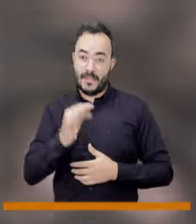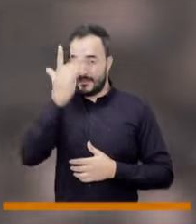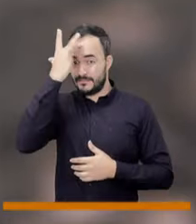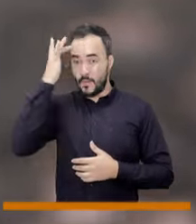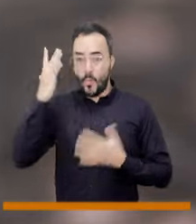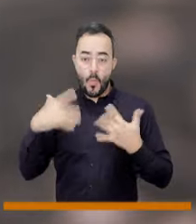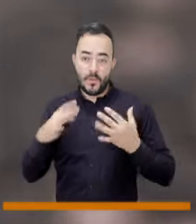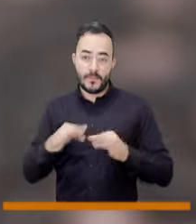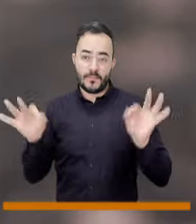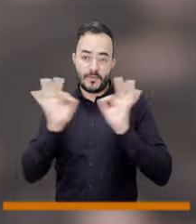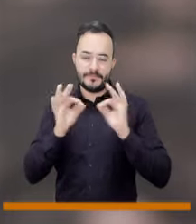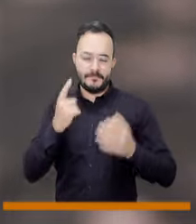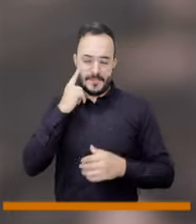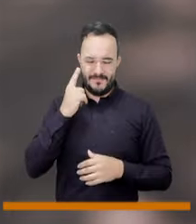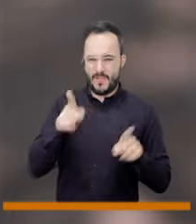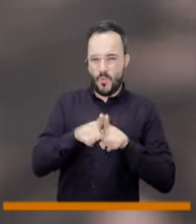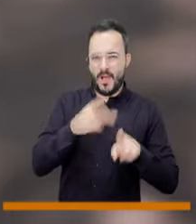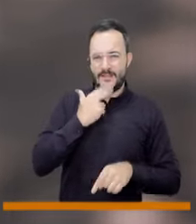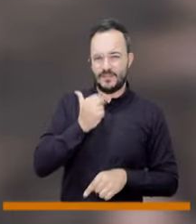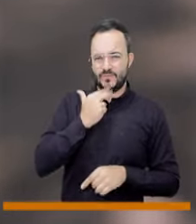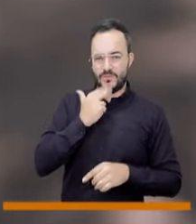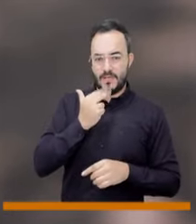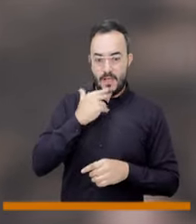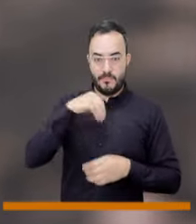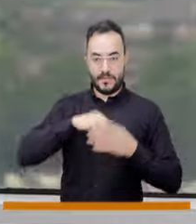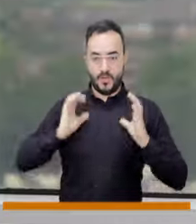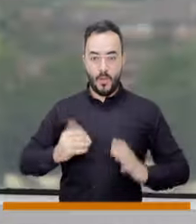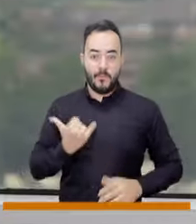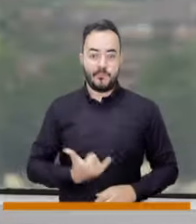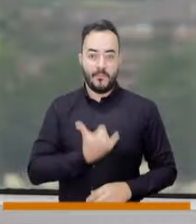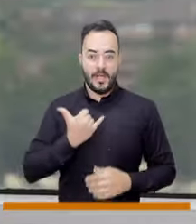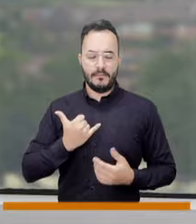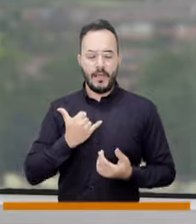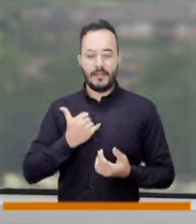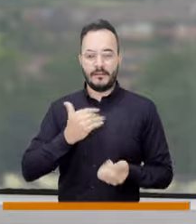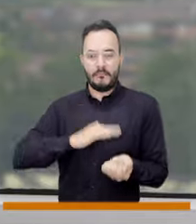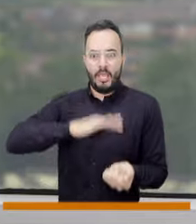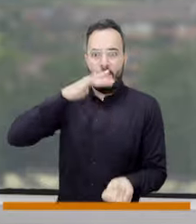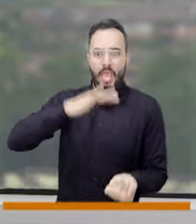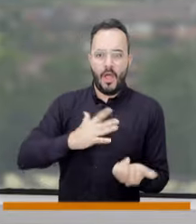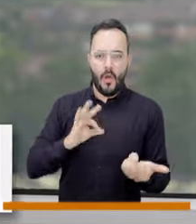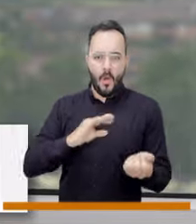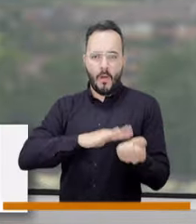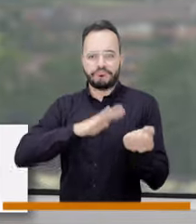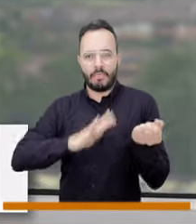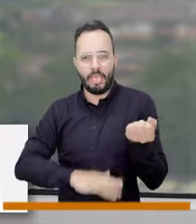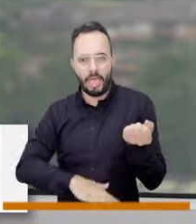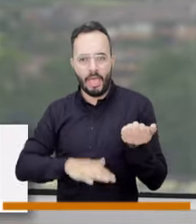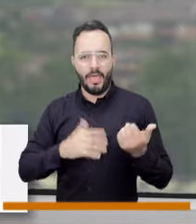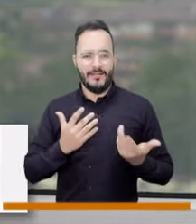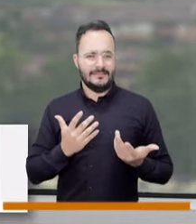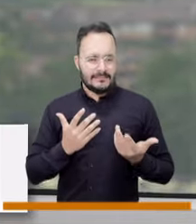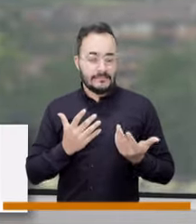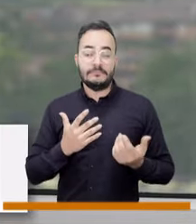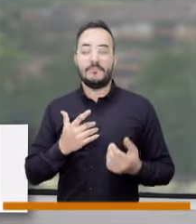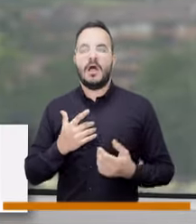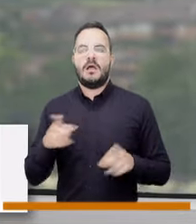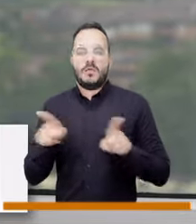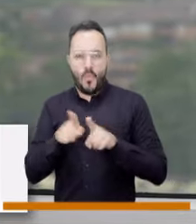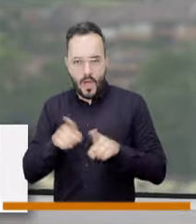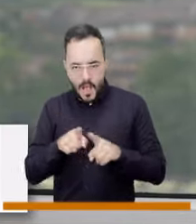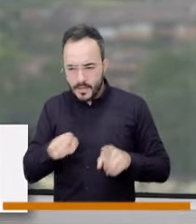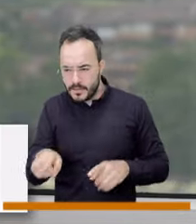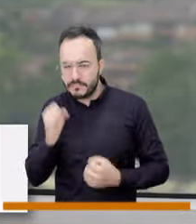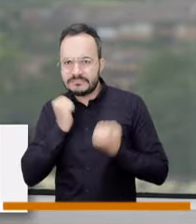tenemos. Si el azúcar se descompensa, entonces va a llegar una diabetes. Si la ansiedad está creciendo desde la infancia, hay